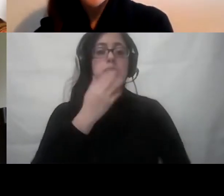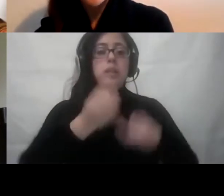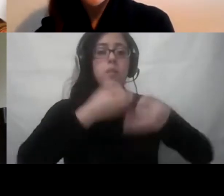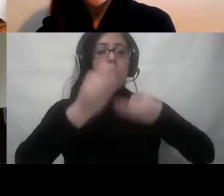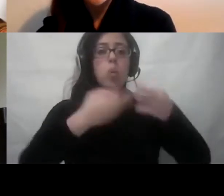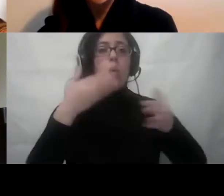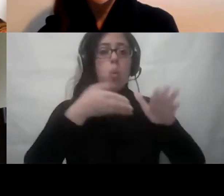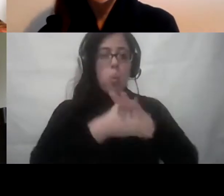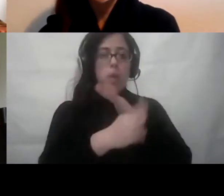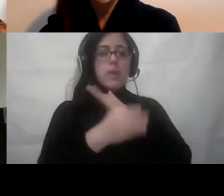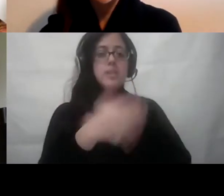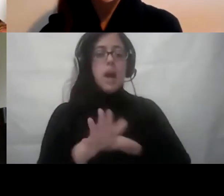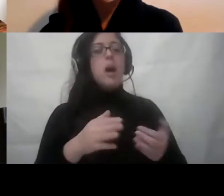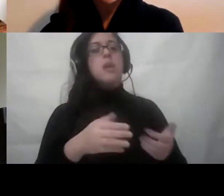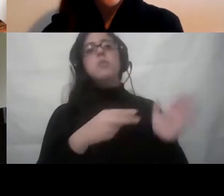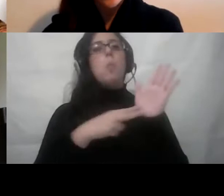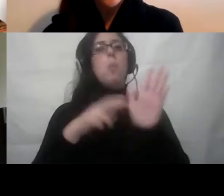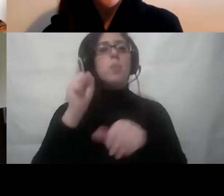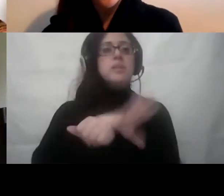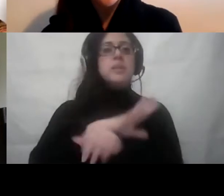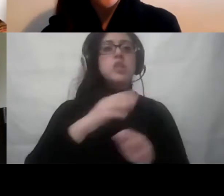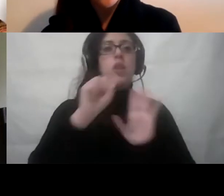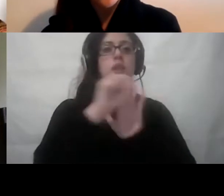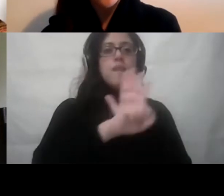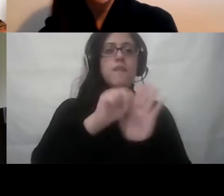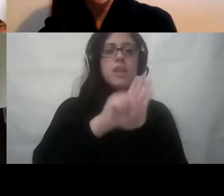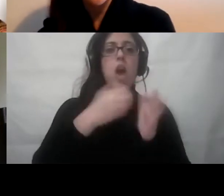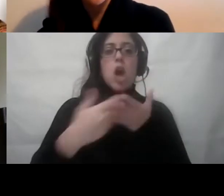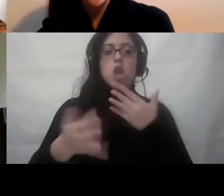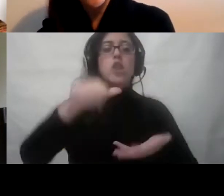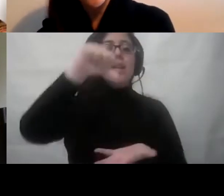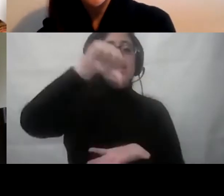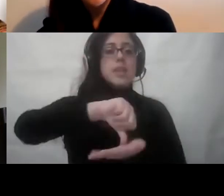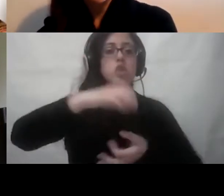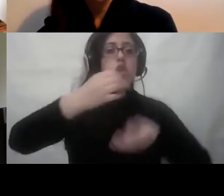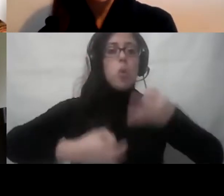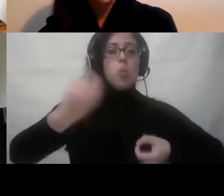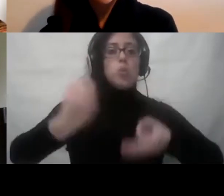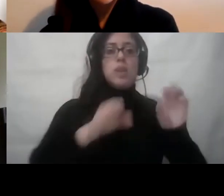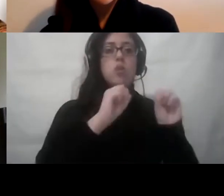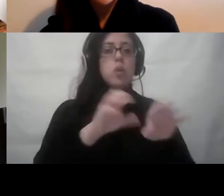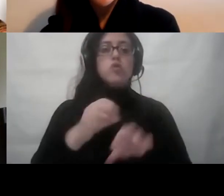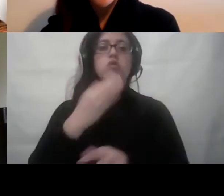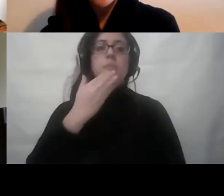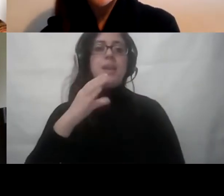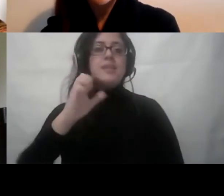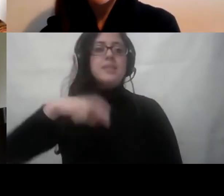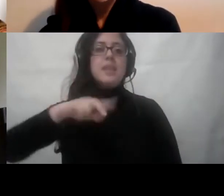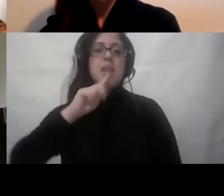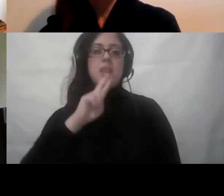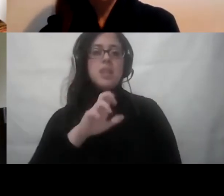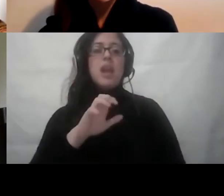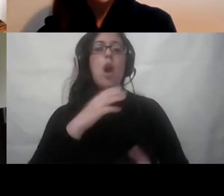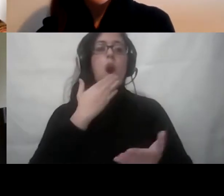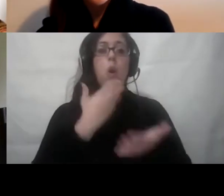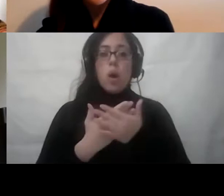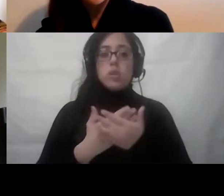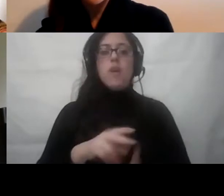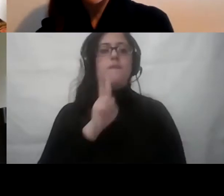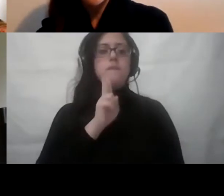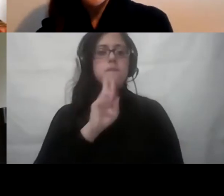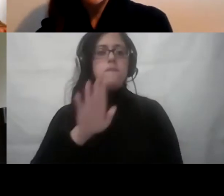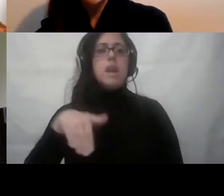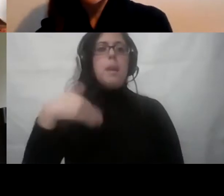y la presentación en el sitio web del Centro de Justicia Educacional y de Centro UCE a partir del viernes al mediodía y todos los